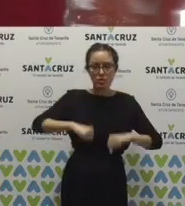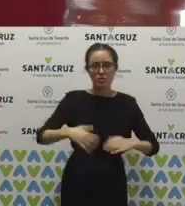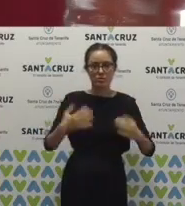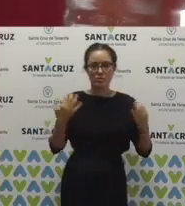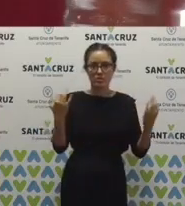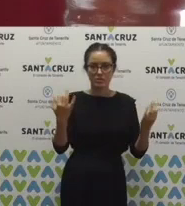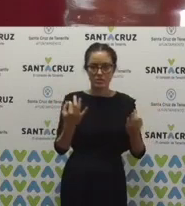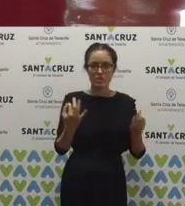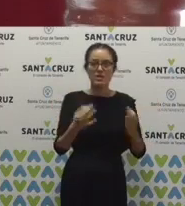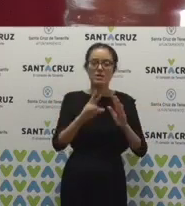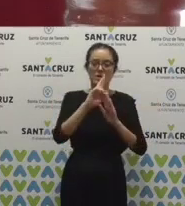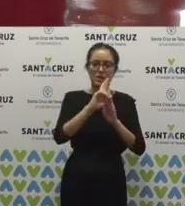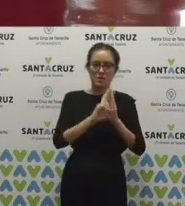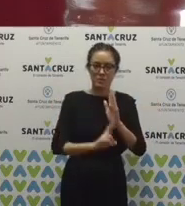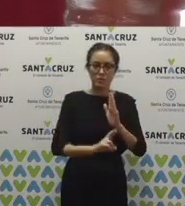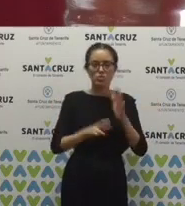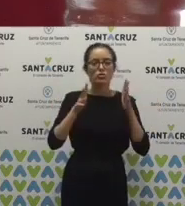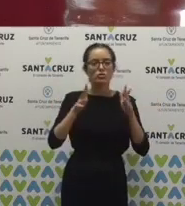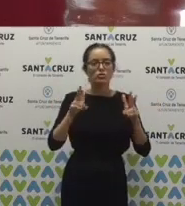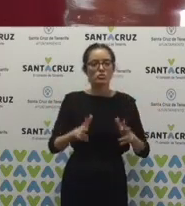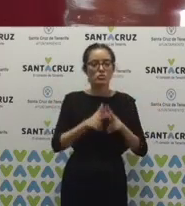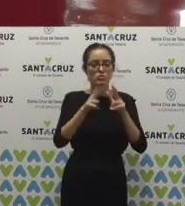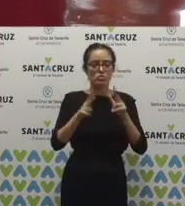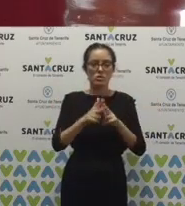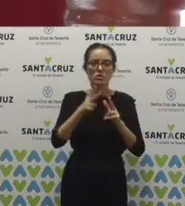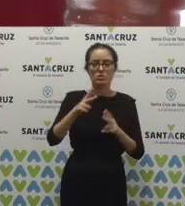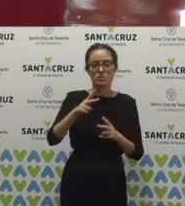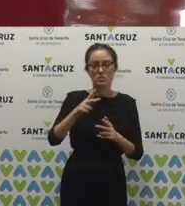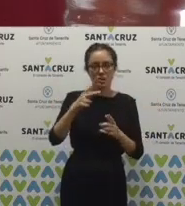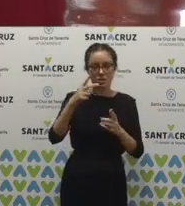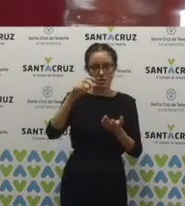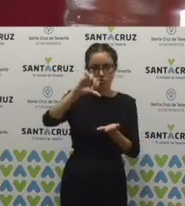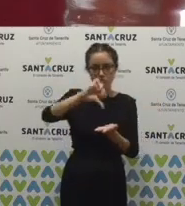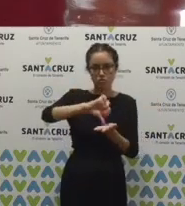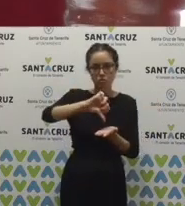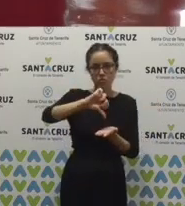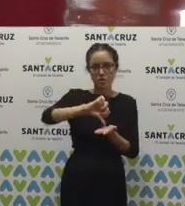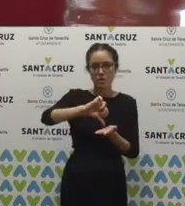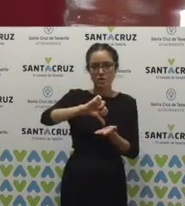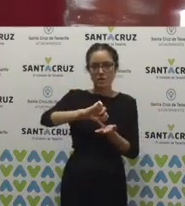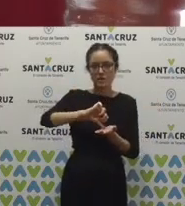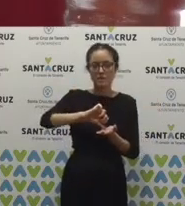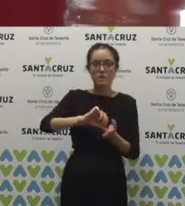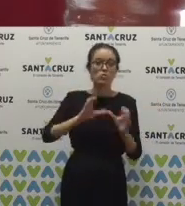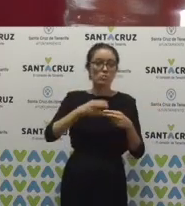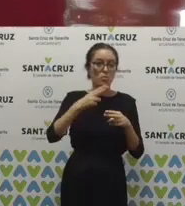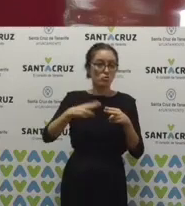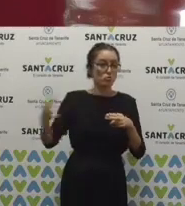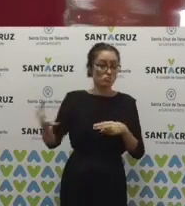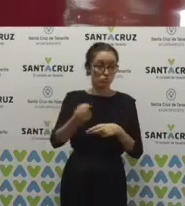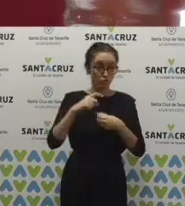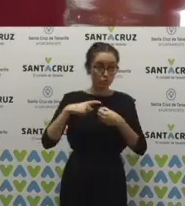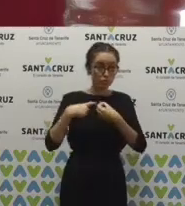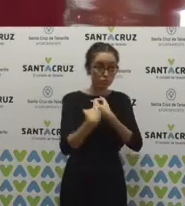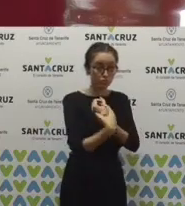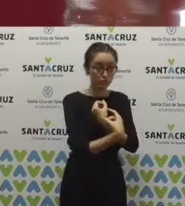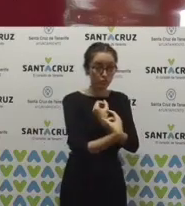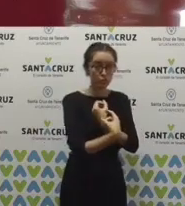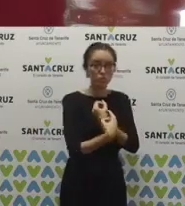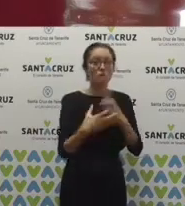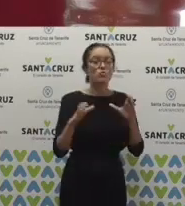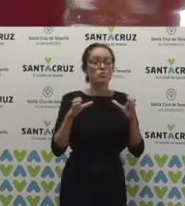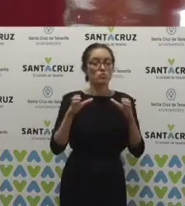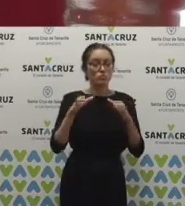reglamento del consejo social de la ciudad con la participación de todos los grupos políticos de dos grupos municipales